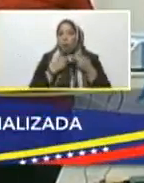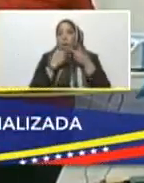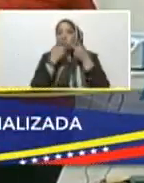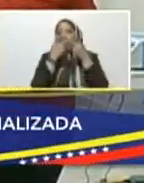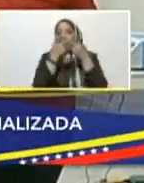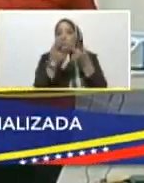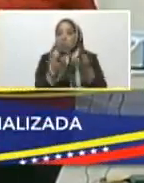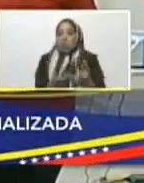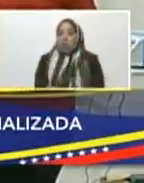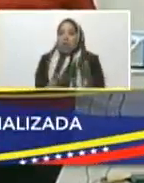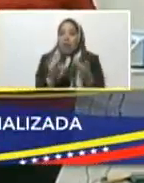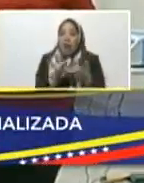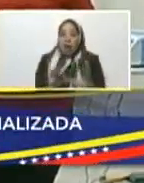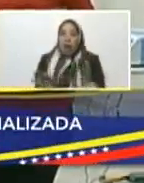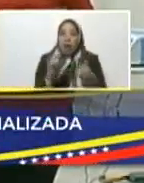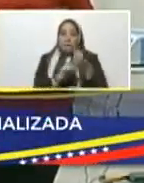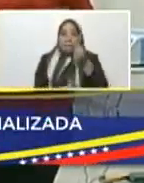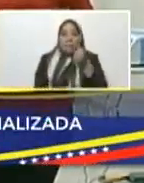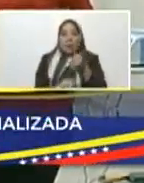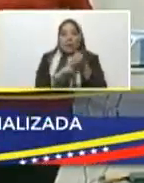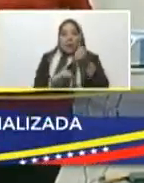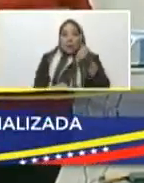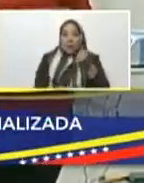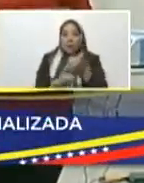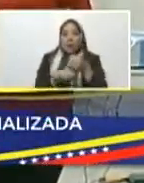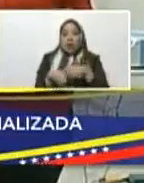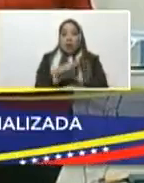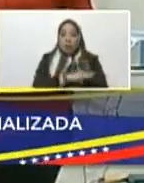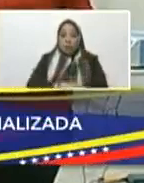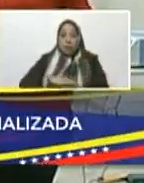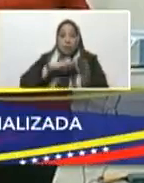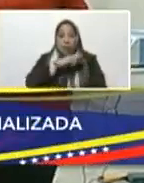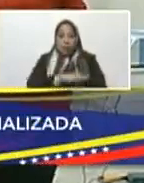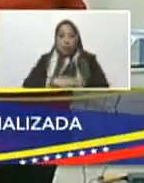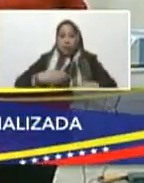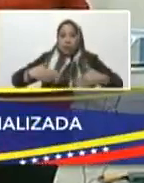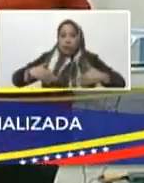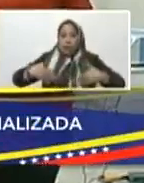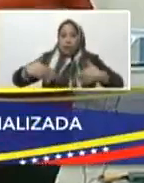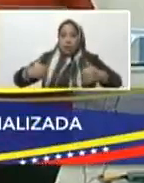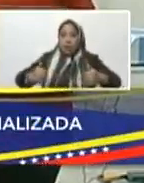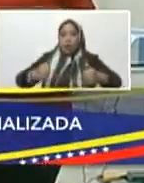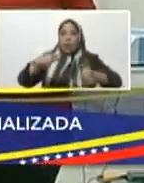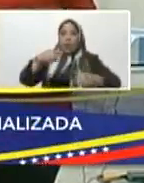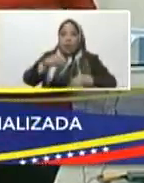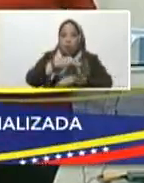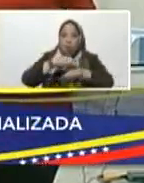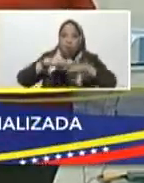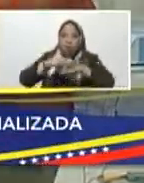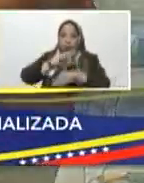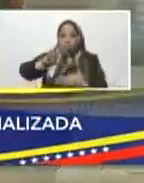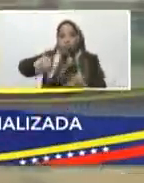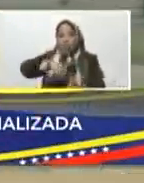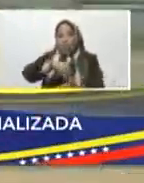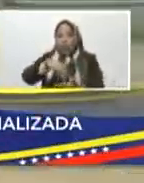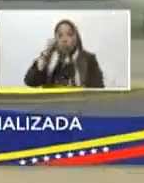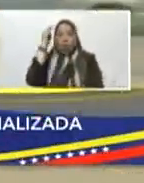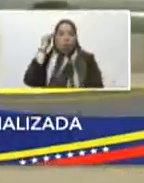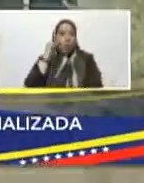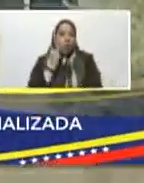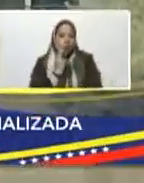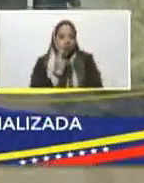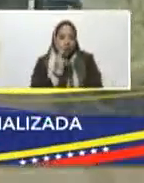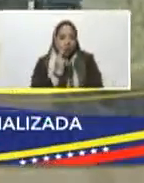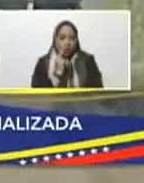tenido de contar con su apoyo a nivel del Ministerio del Poder Popular para la Salud, del Gobierno Nacional Bolivariano. Aquí también me